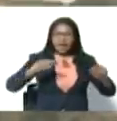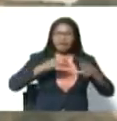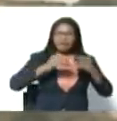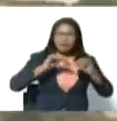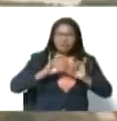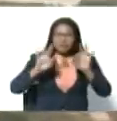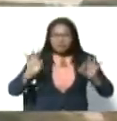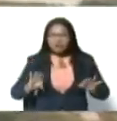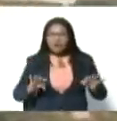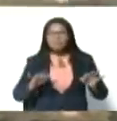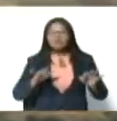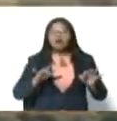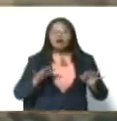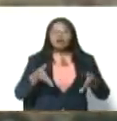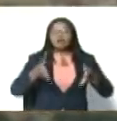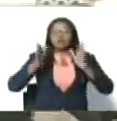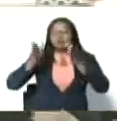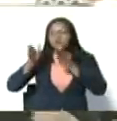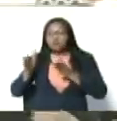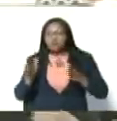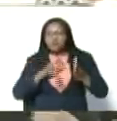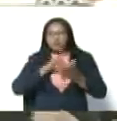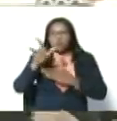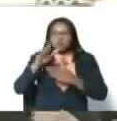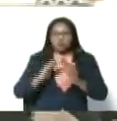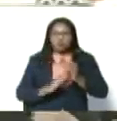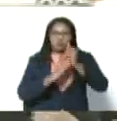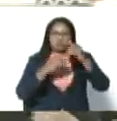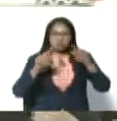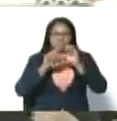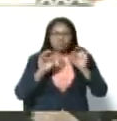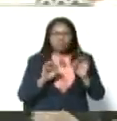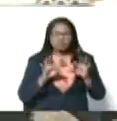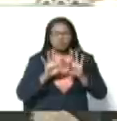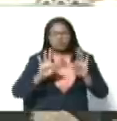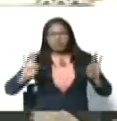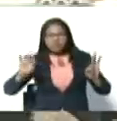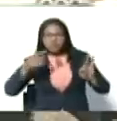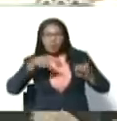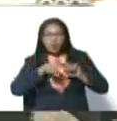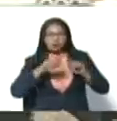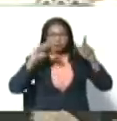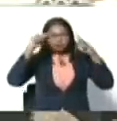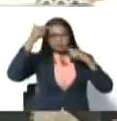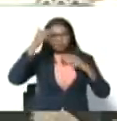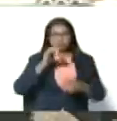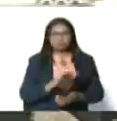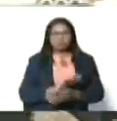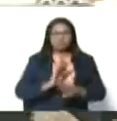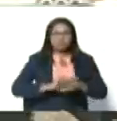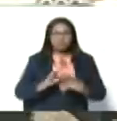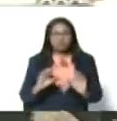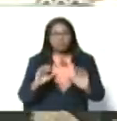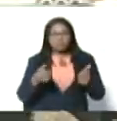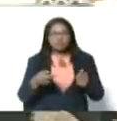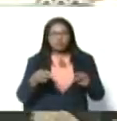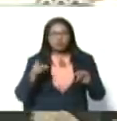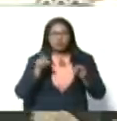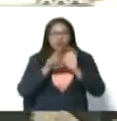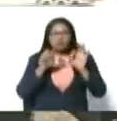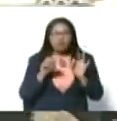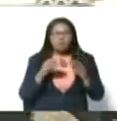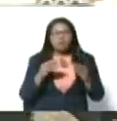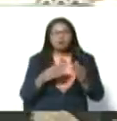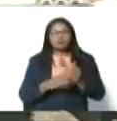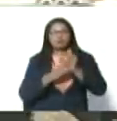infraestructura aeronáutica, siguiendo el legado de nuestro comandante eterno Hugo Chávez, ya que esta fue una iniciativa de nuestro comandante eterno